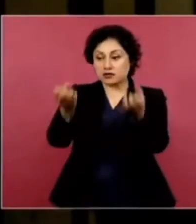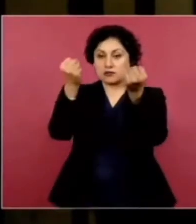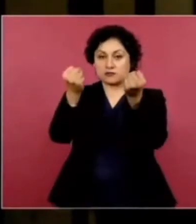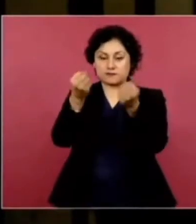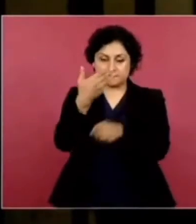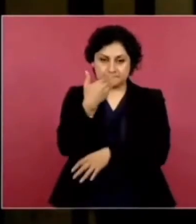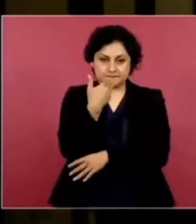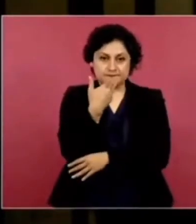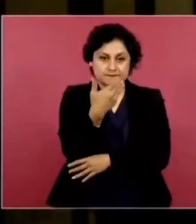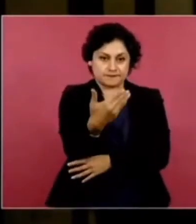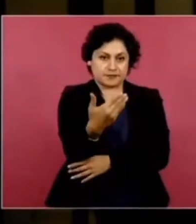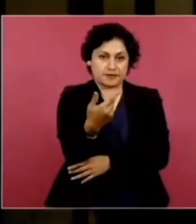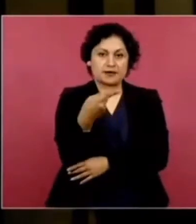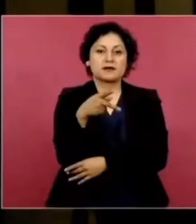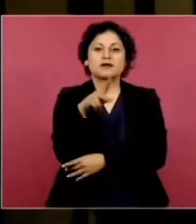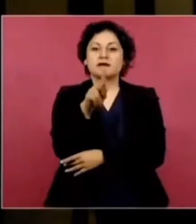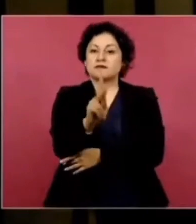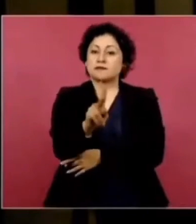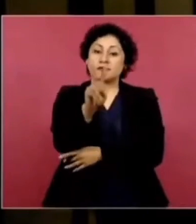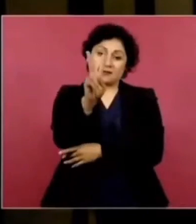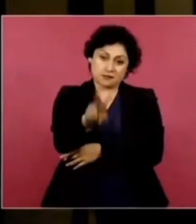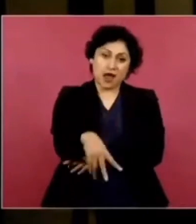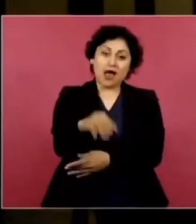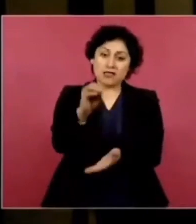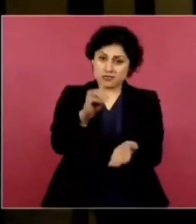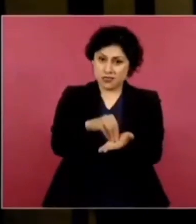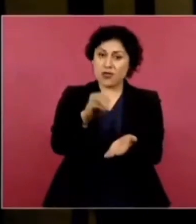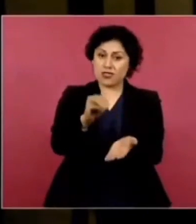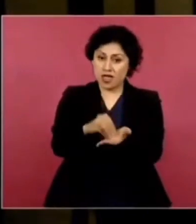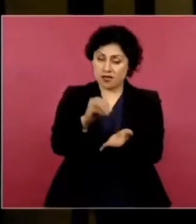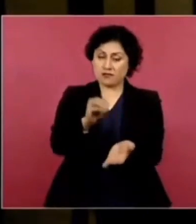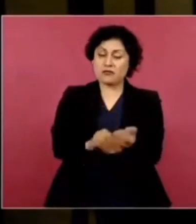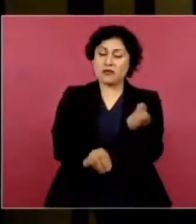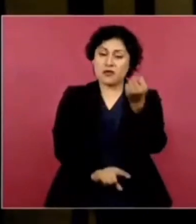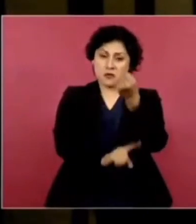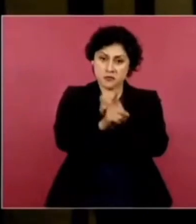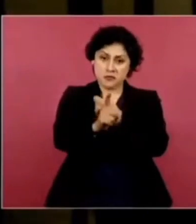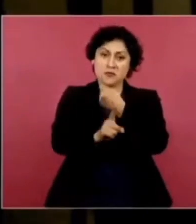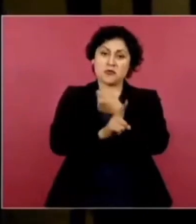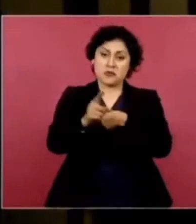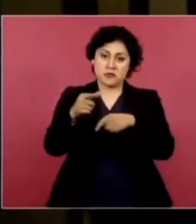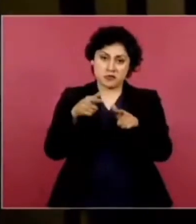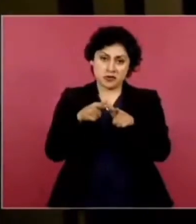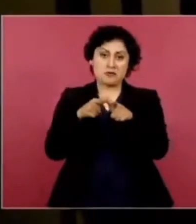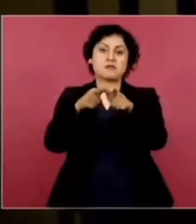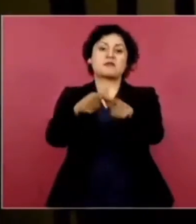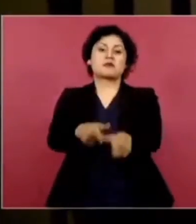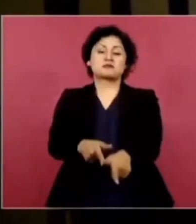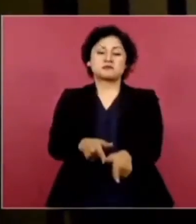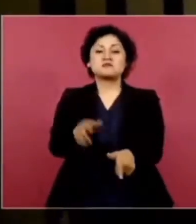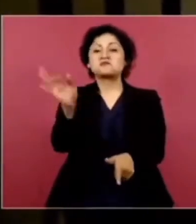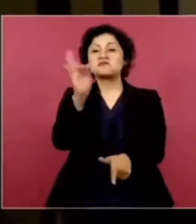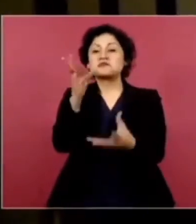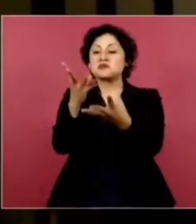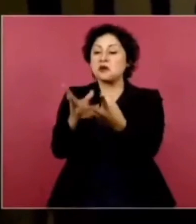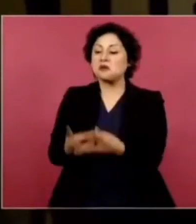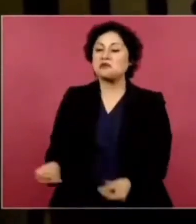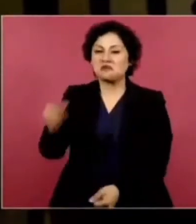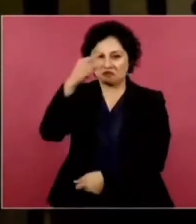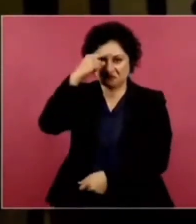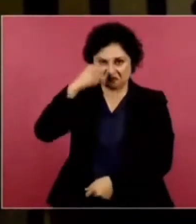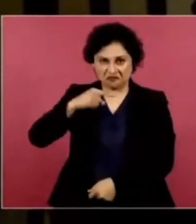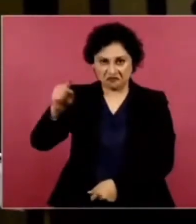siguen hoy en día problemas que posiblemente sería fácil solucionar. Le pongo dos